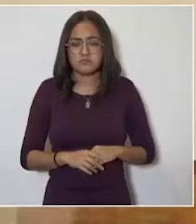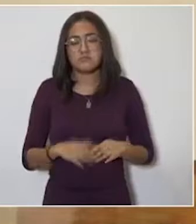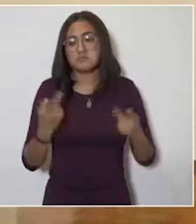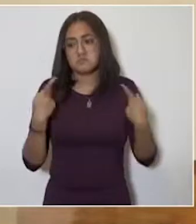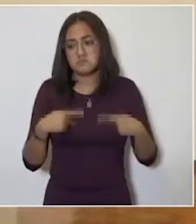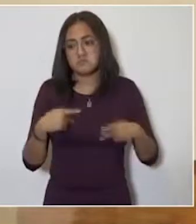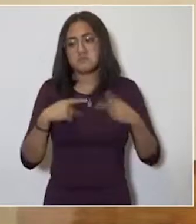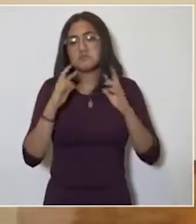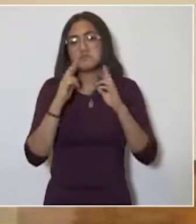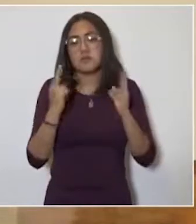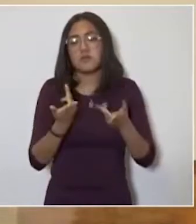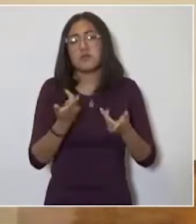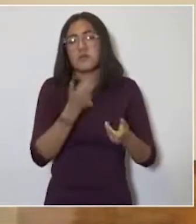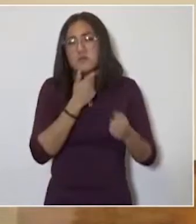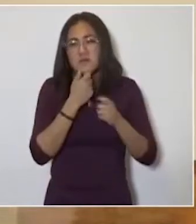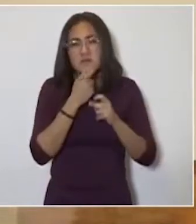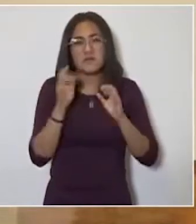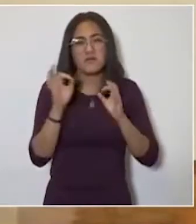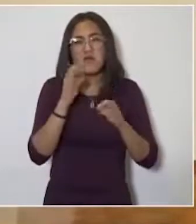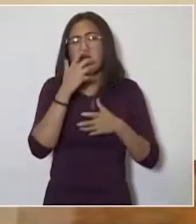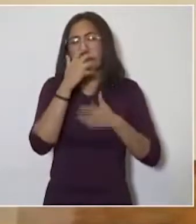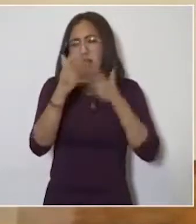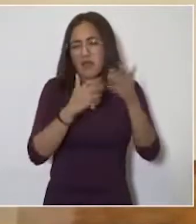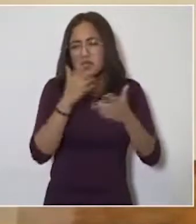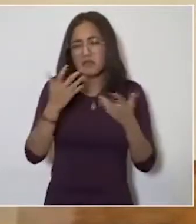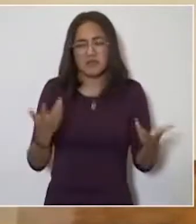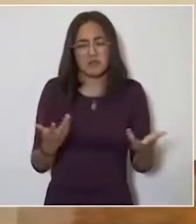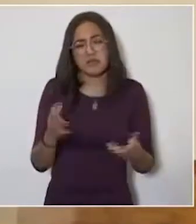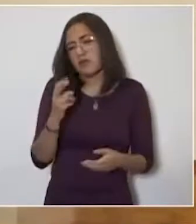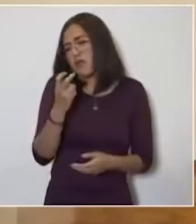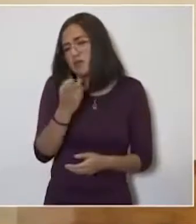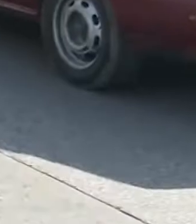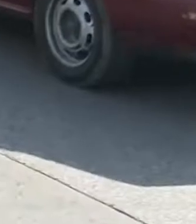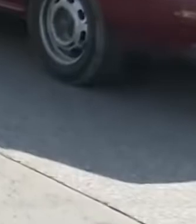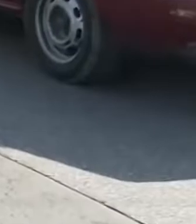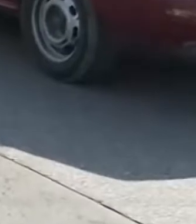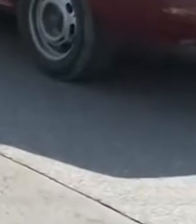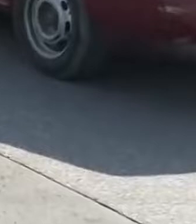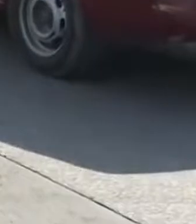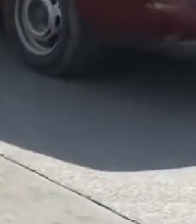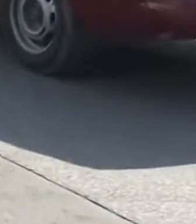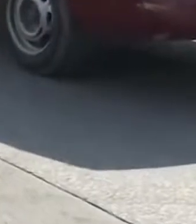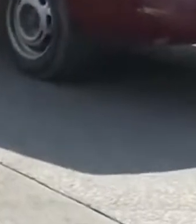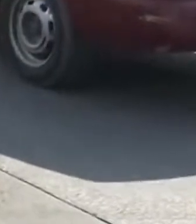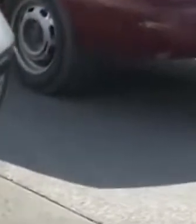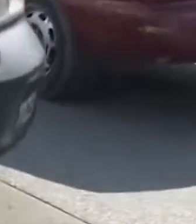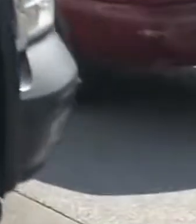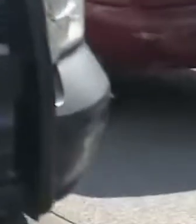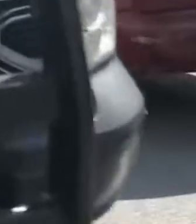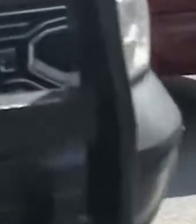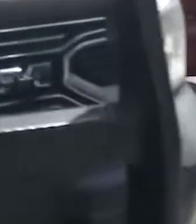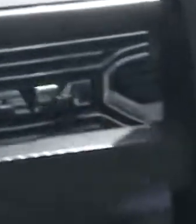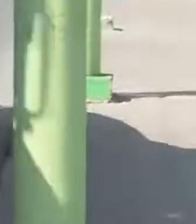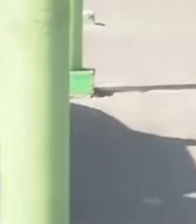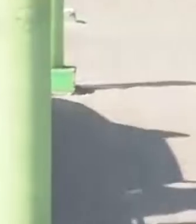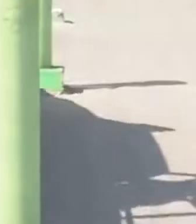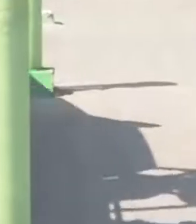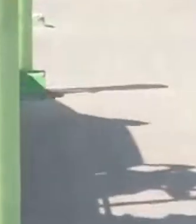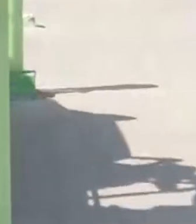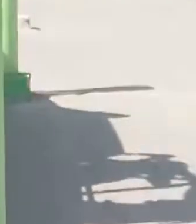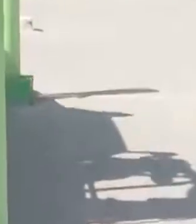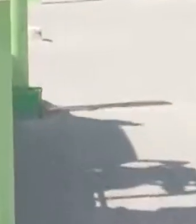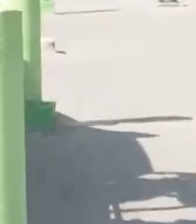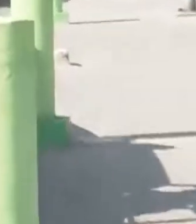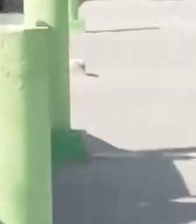y infla y grita y todos es parte de la vista no en pueblo existe una estrategia general para municipios con